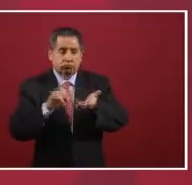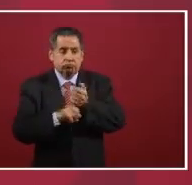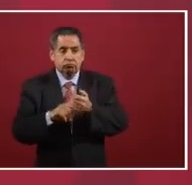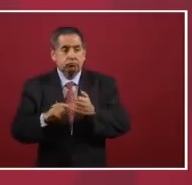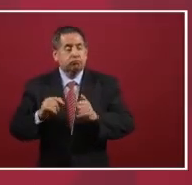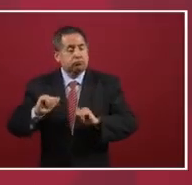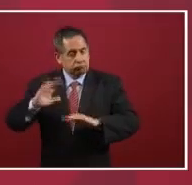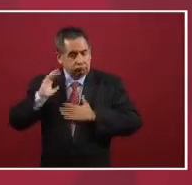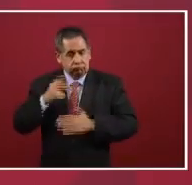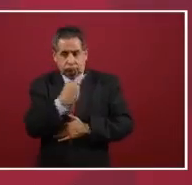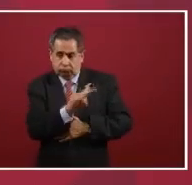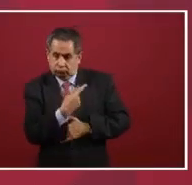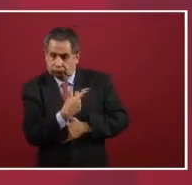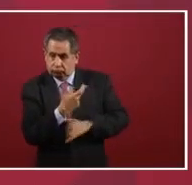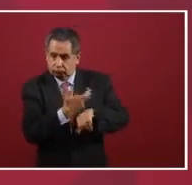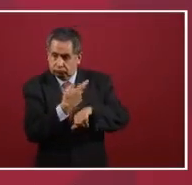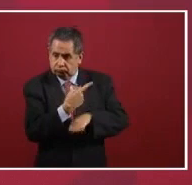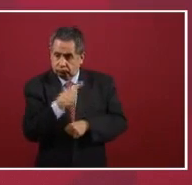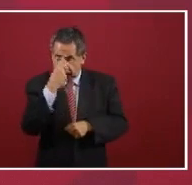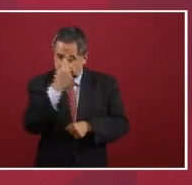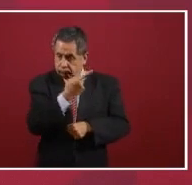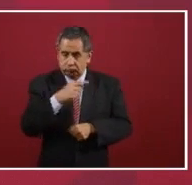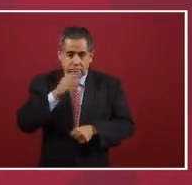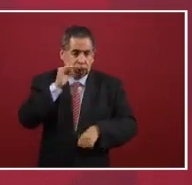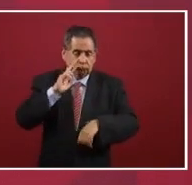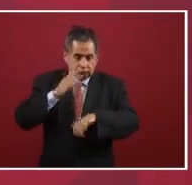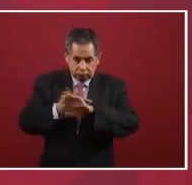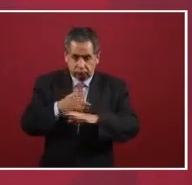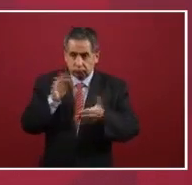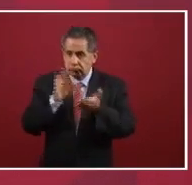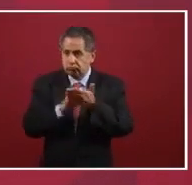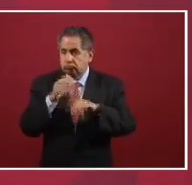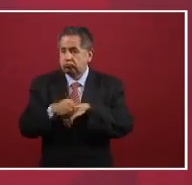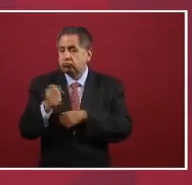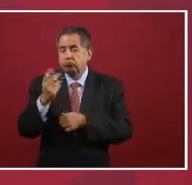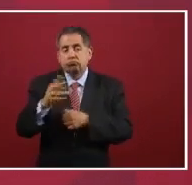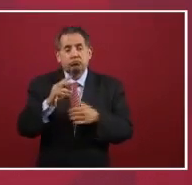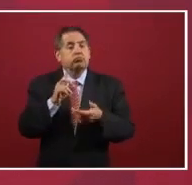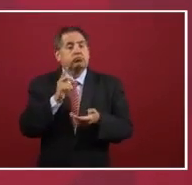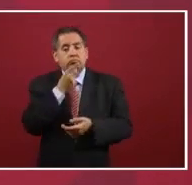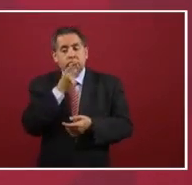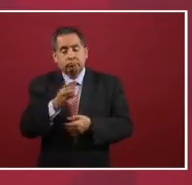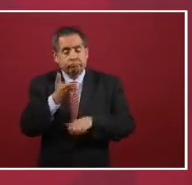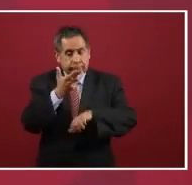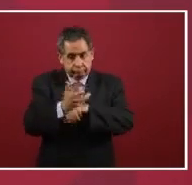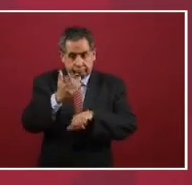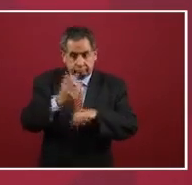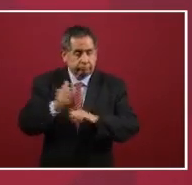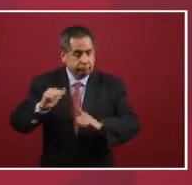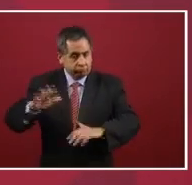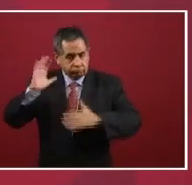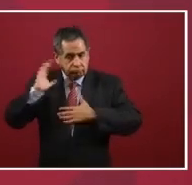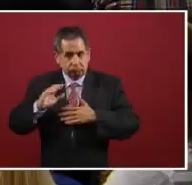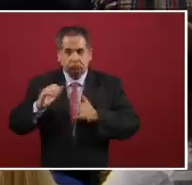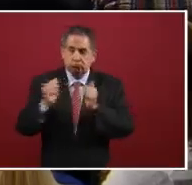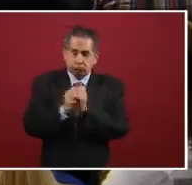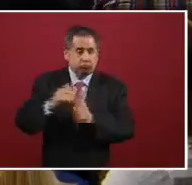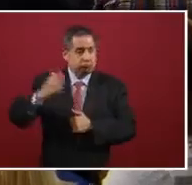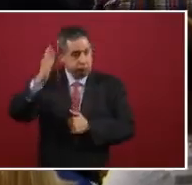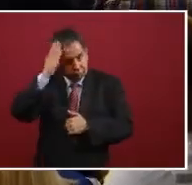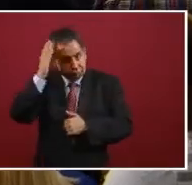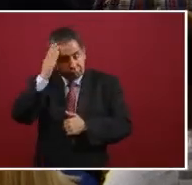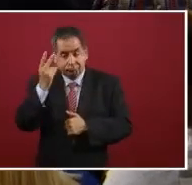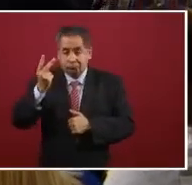las dos partes, no nada más a México. Y ahí dice en el punto 4 que Estados Unidos se compromete a liderar junto con